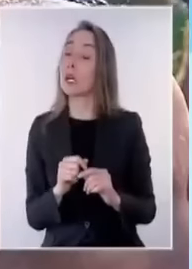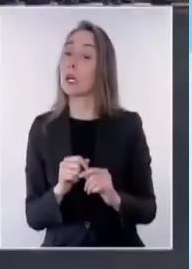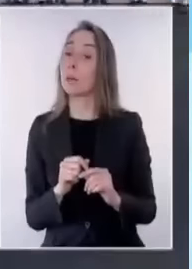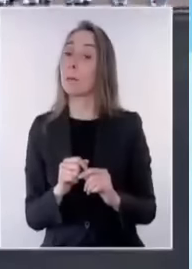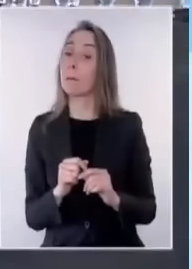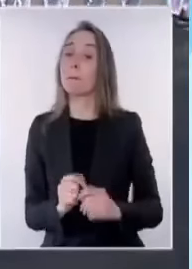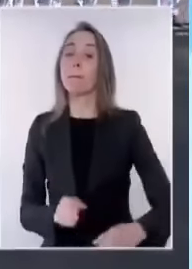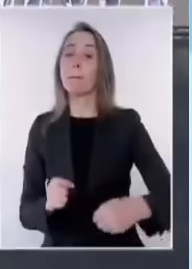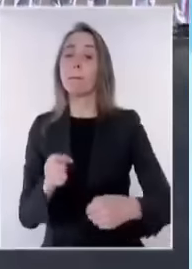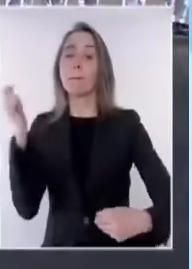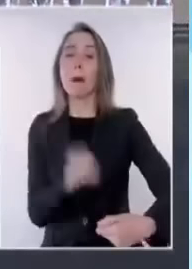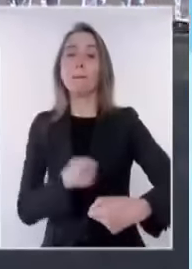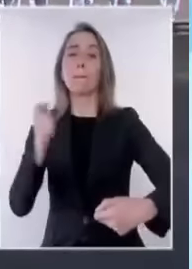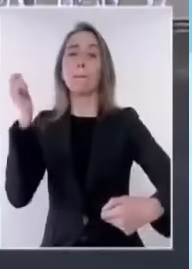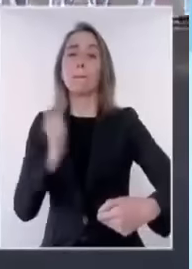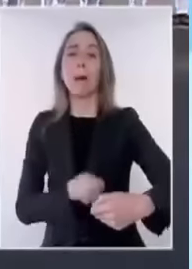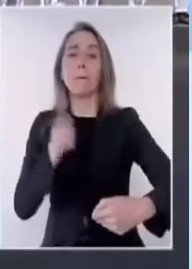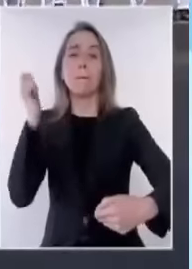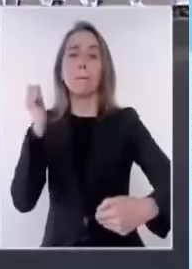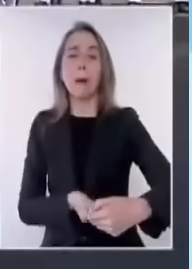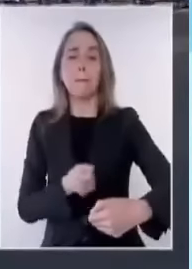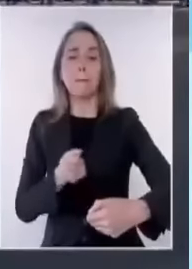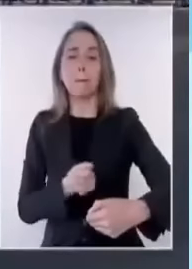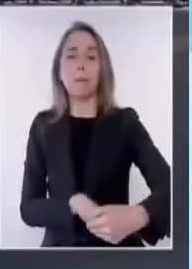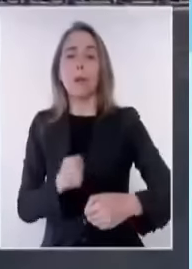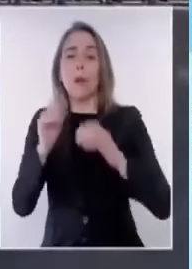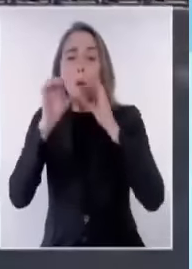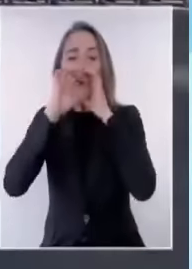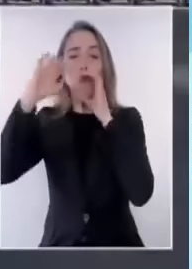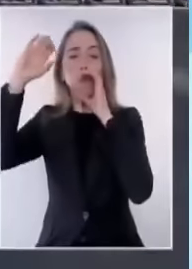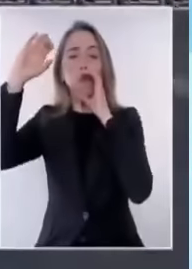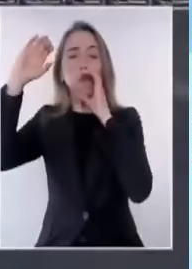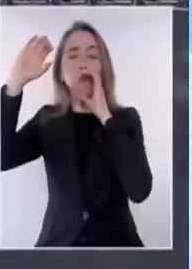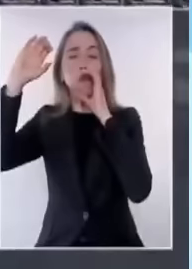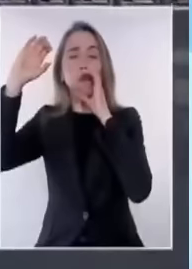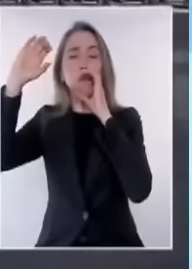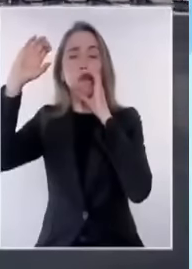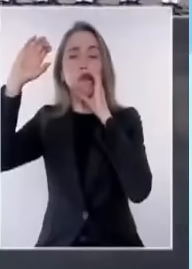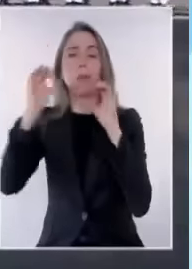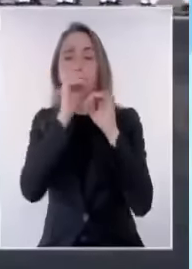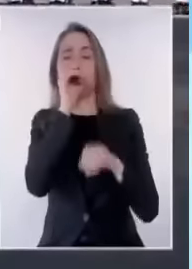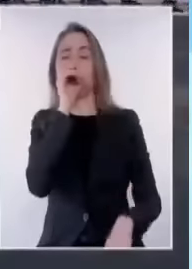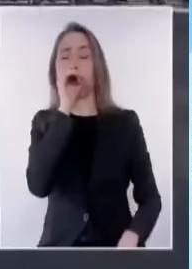Contraste con la luz y las sombras de que se vea poco los rostros de los soldados.